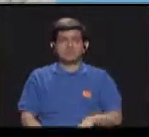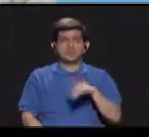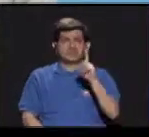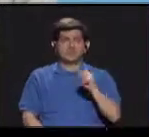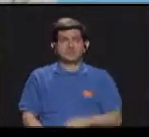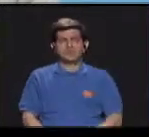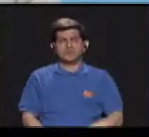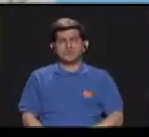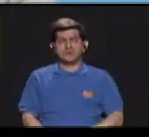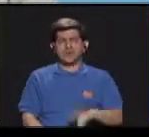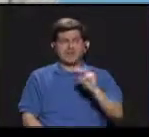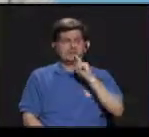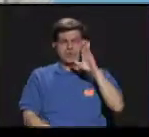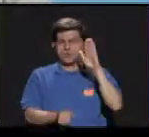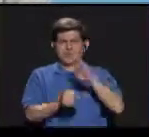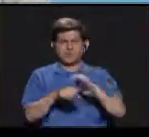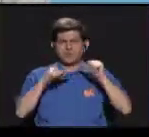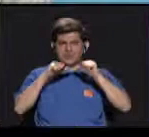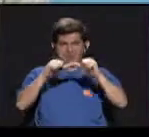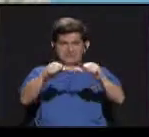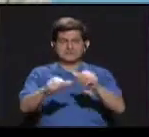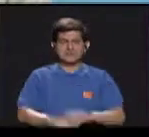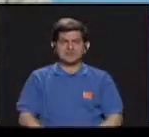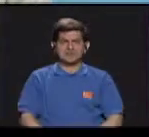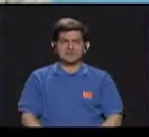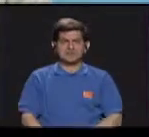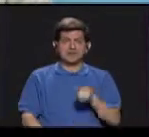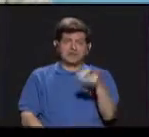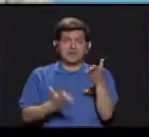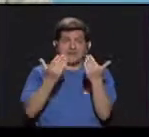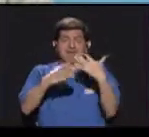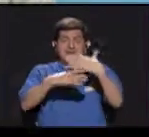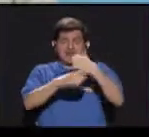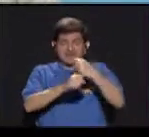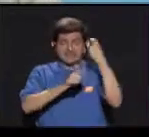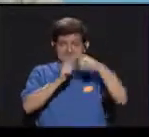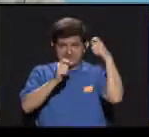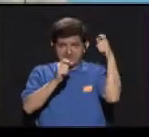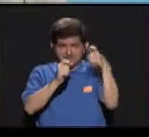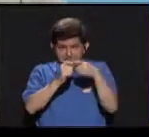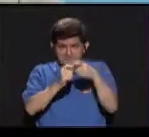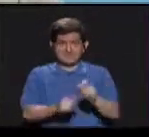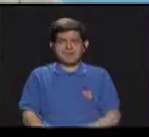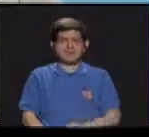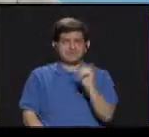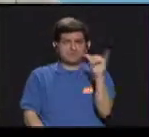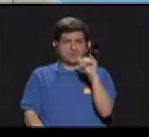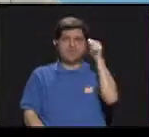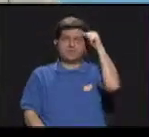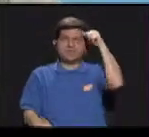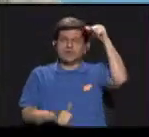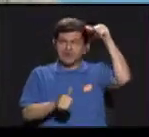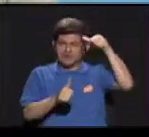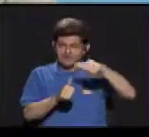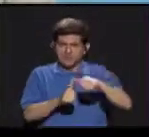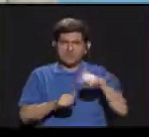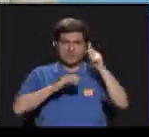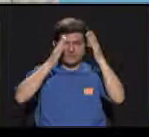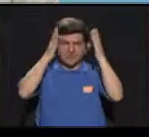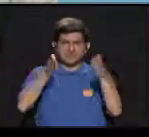de una malograda serie, Café Fortuna, que quería llevar adelante el también